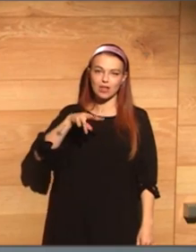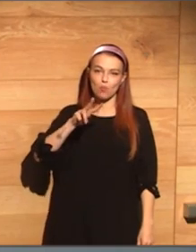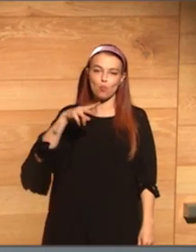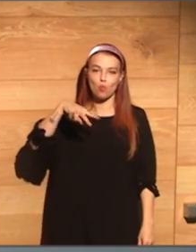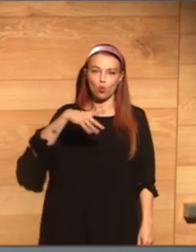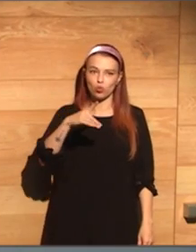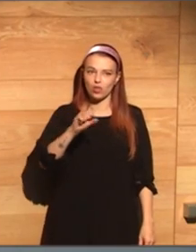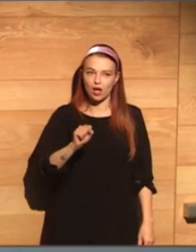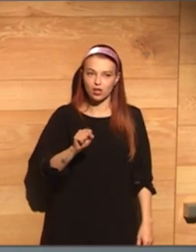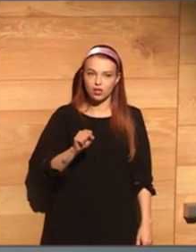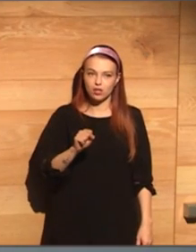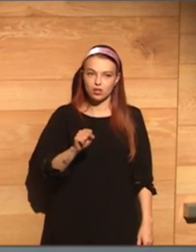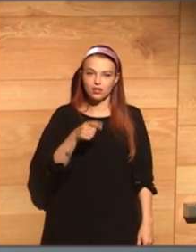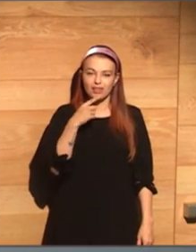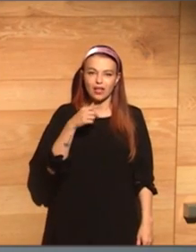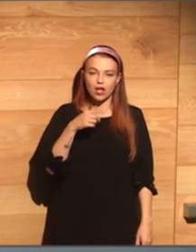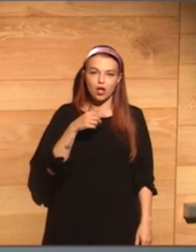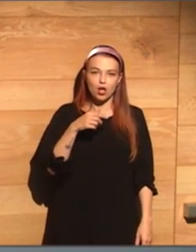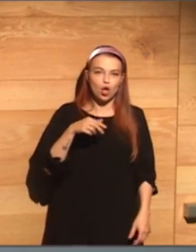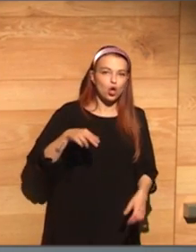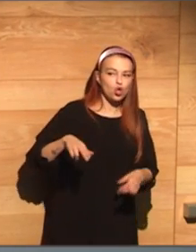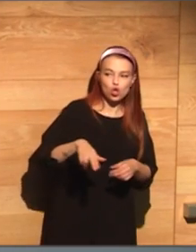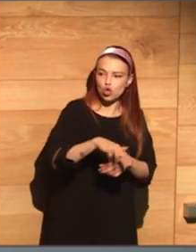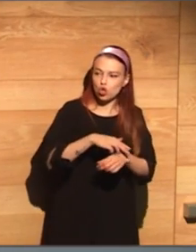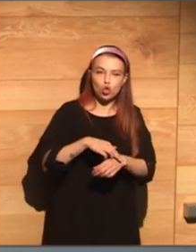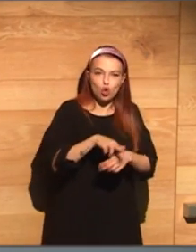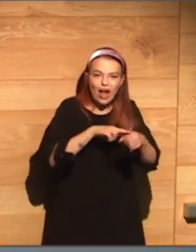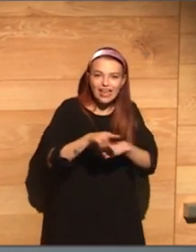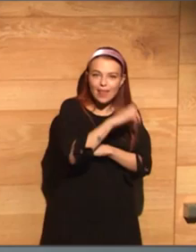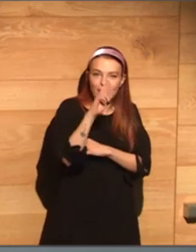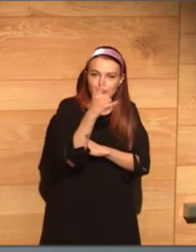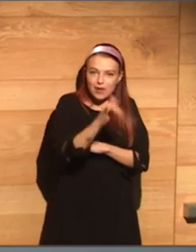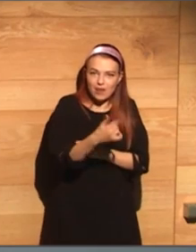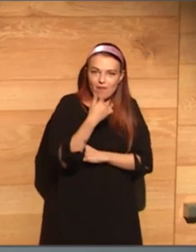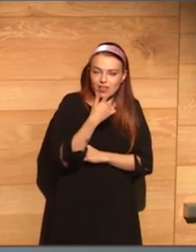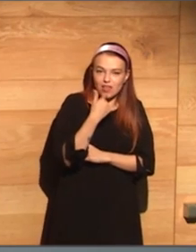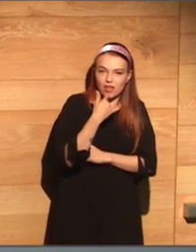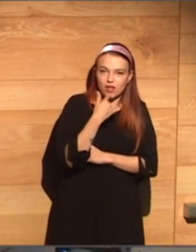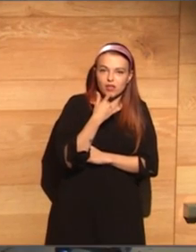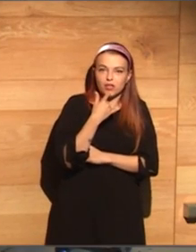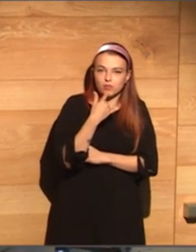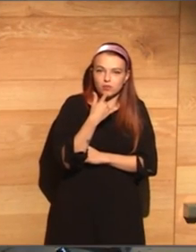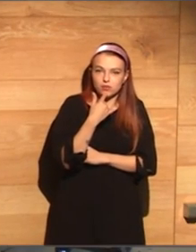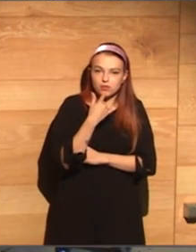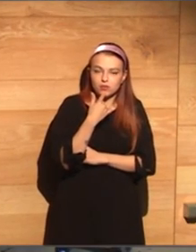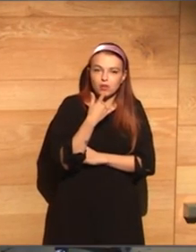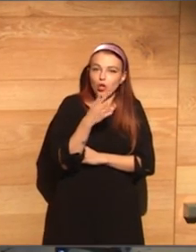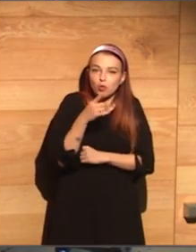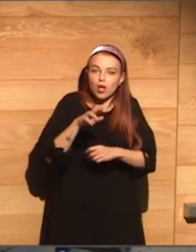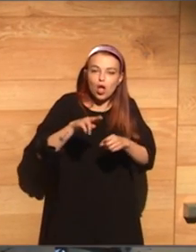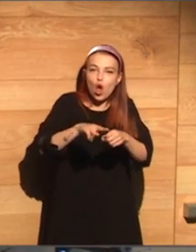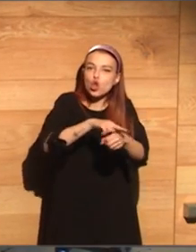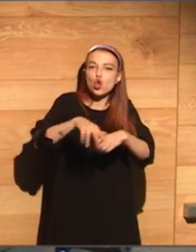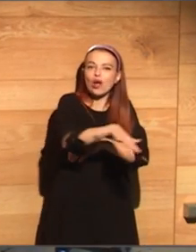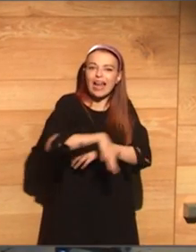localidad. La localidad de Madrid. Bueno, es una localidad, ¿no? No, sí, me he dicho. No. También Villacorte, si quieres. No, que me parece bien localidad, digo que es la